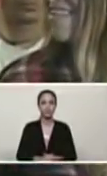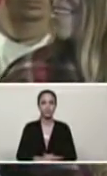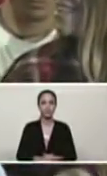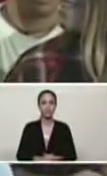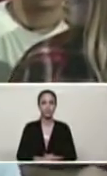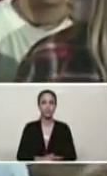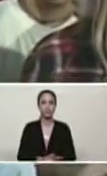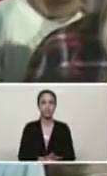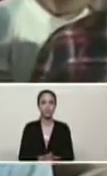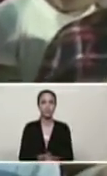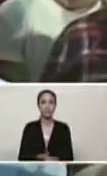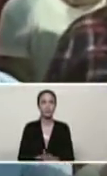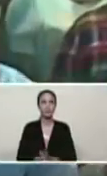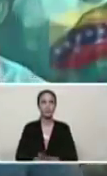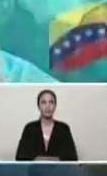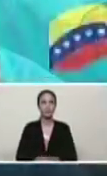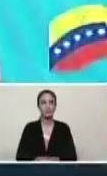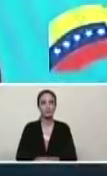for visitas.